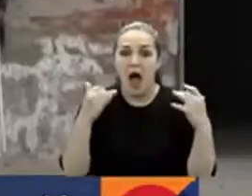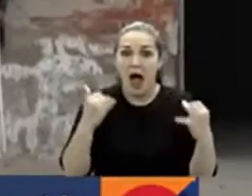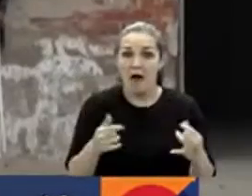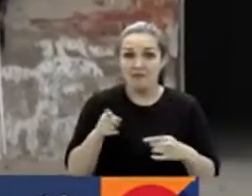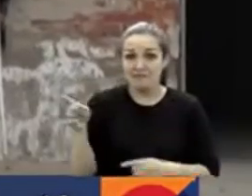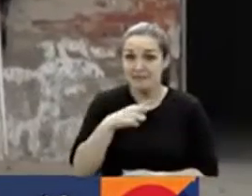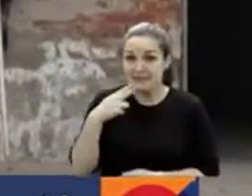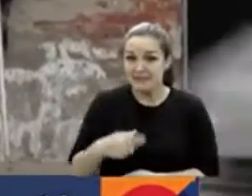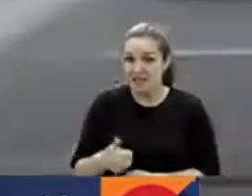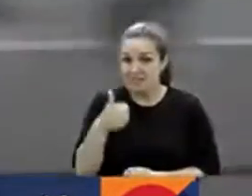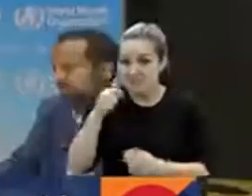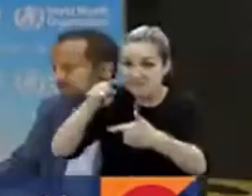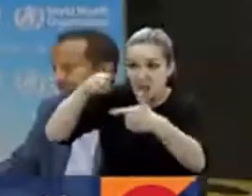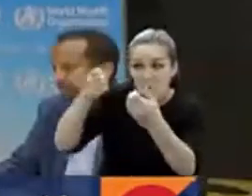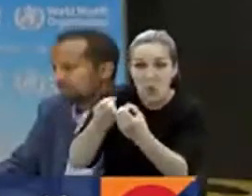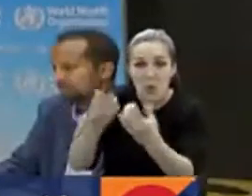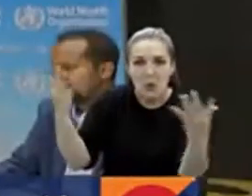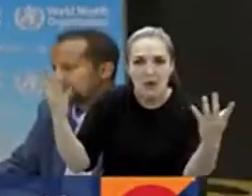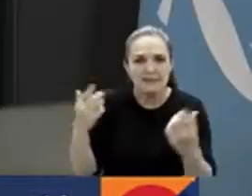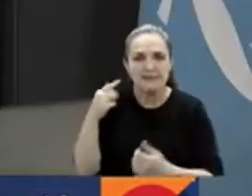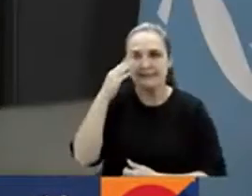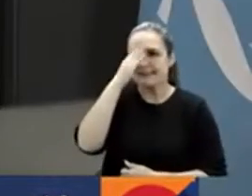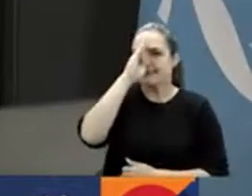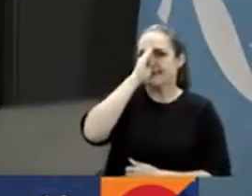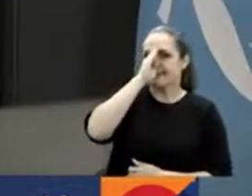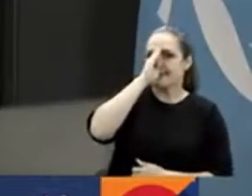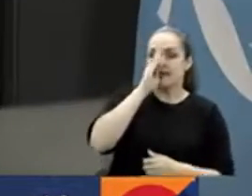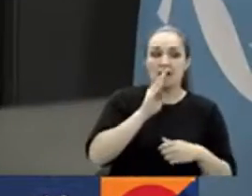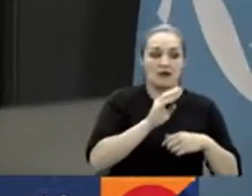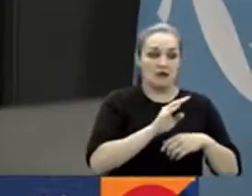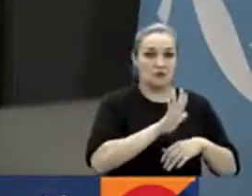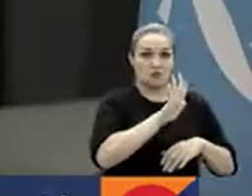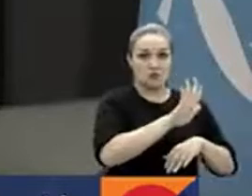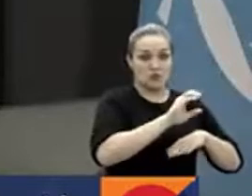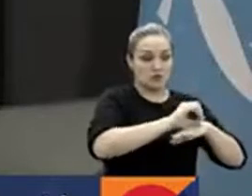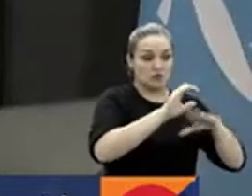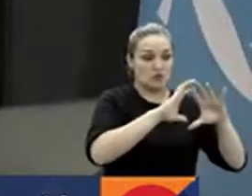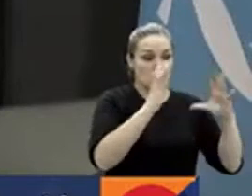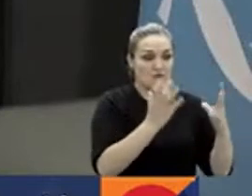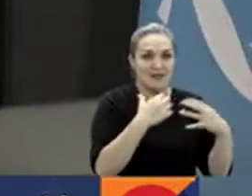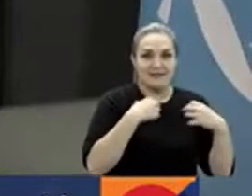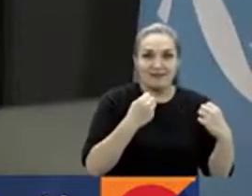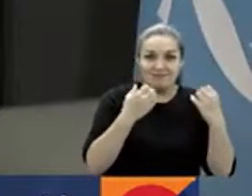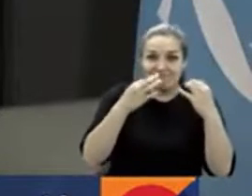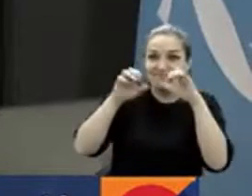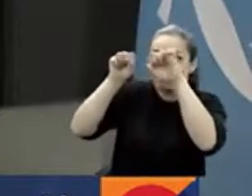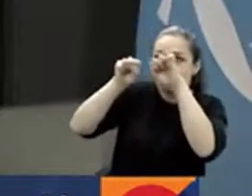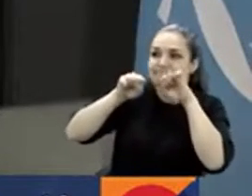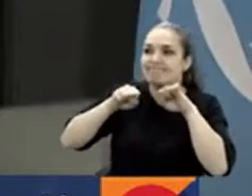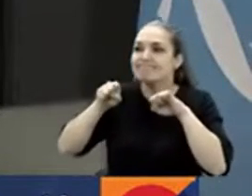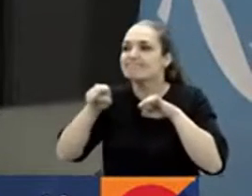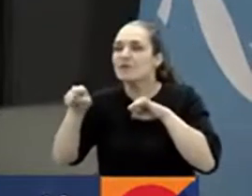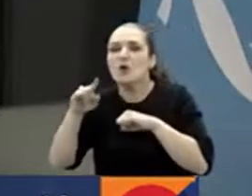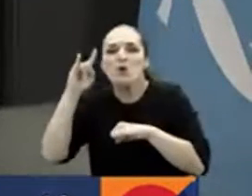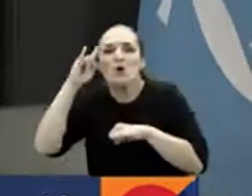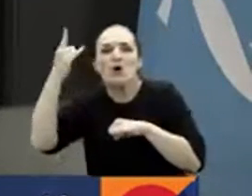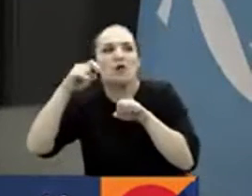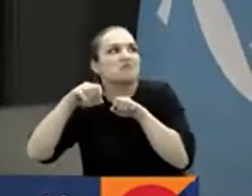oficiales, panorama que, según la Organización Mundial de la Salud, impide conocer el alcance a nivel global.